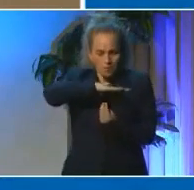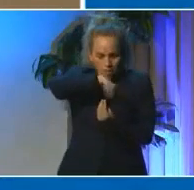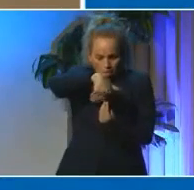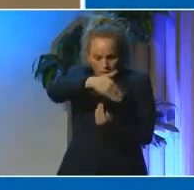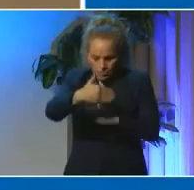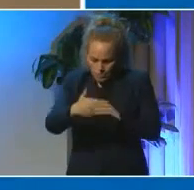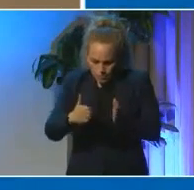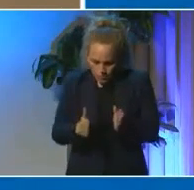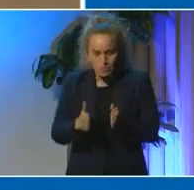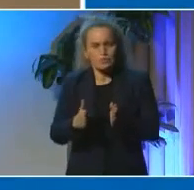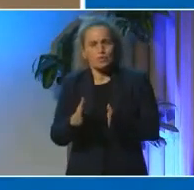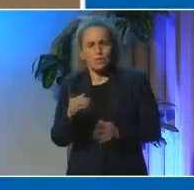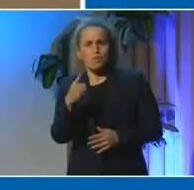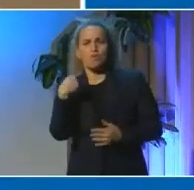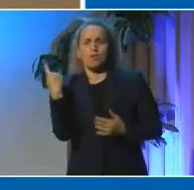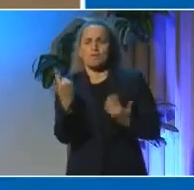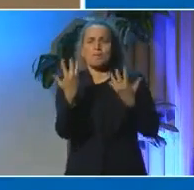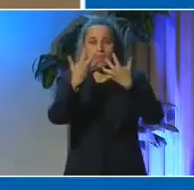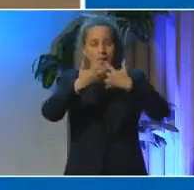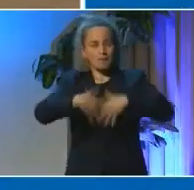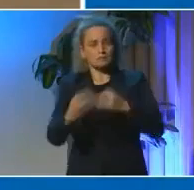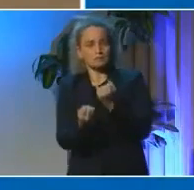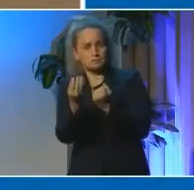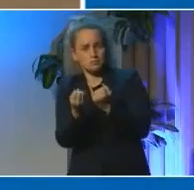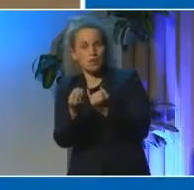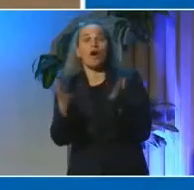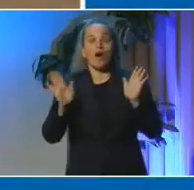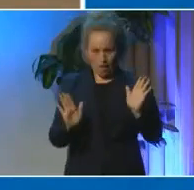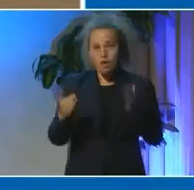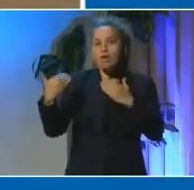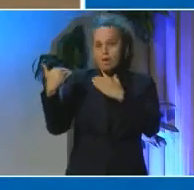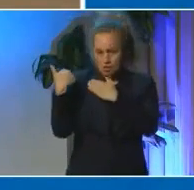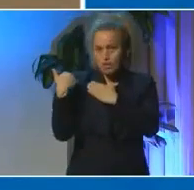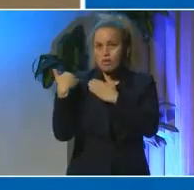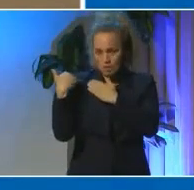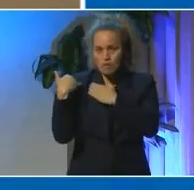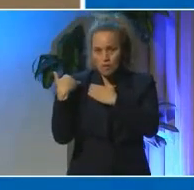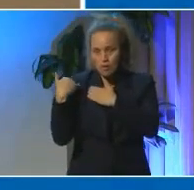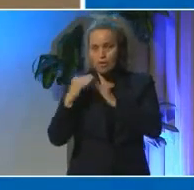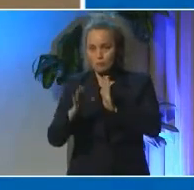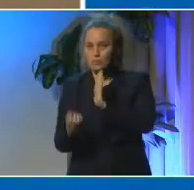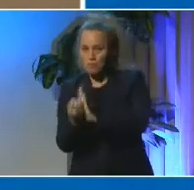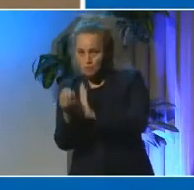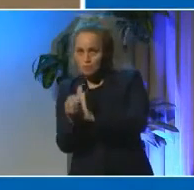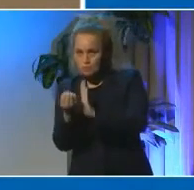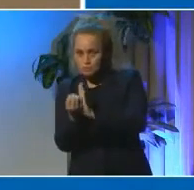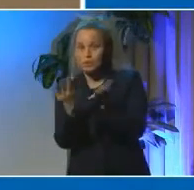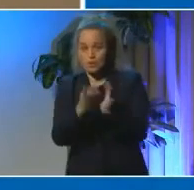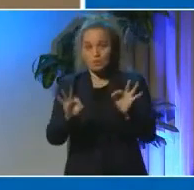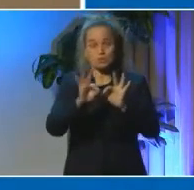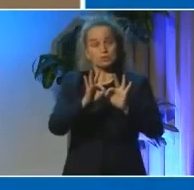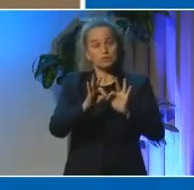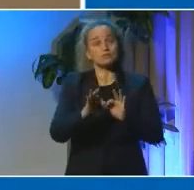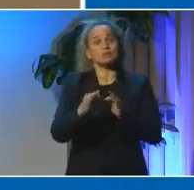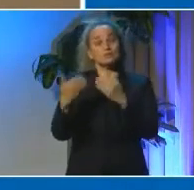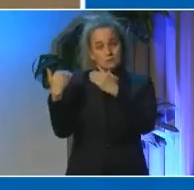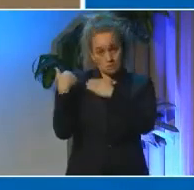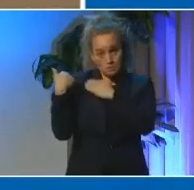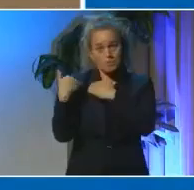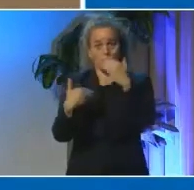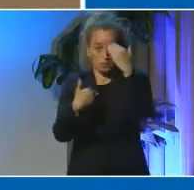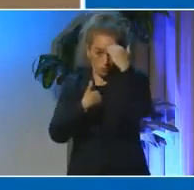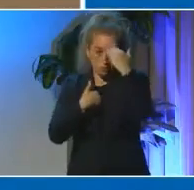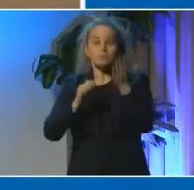industria global que seguro pues son responsables de mucho de lo que se genera y tienen que ser responsables a su vez de la